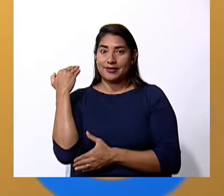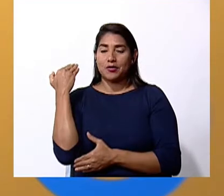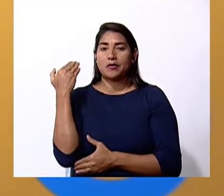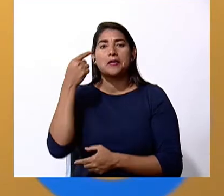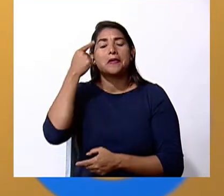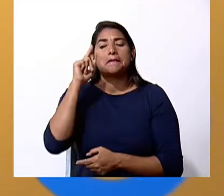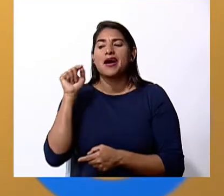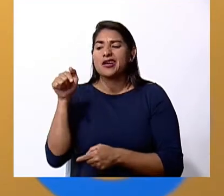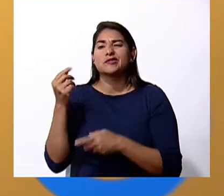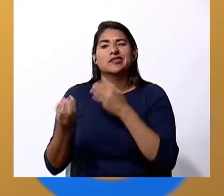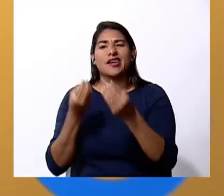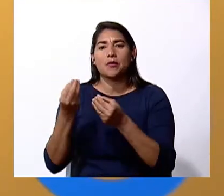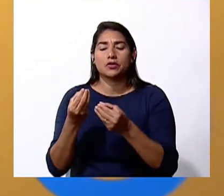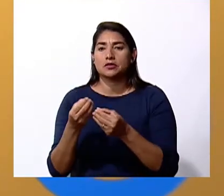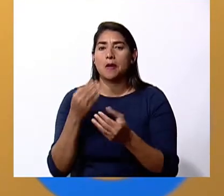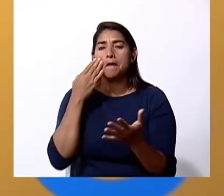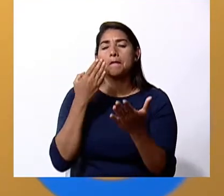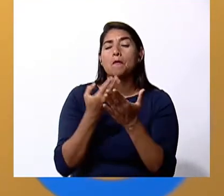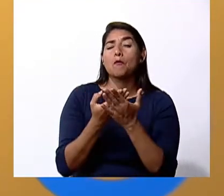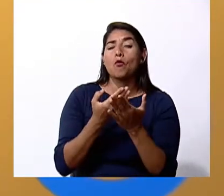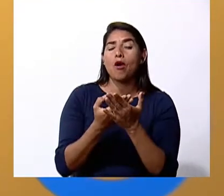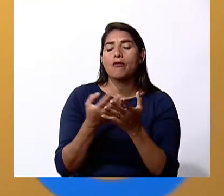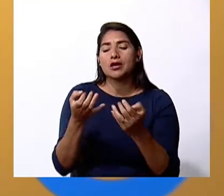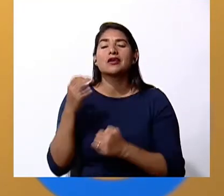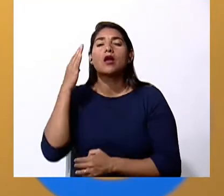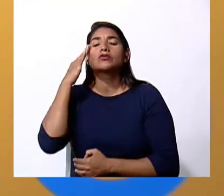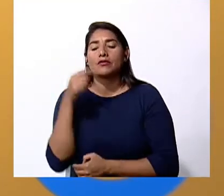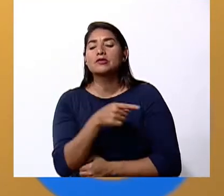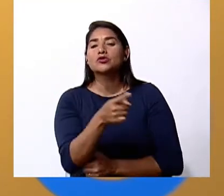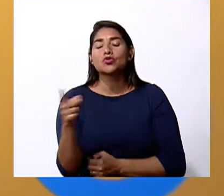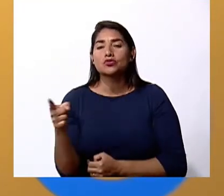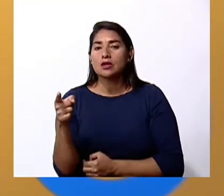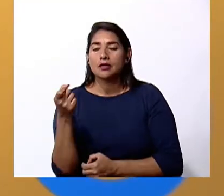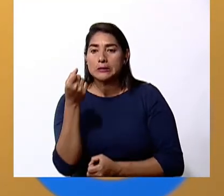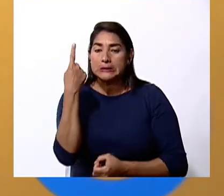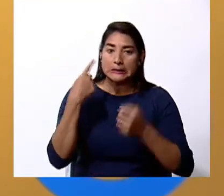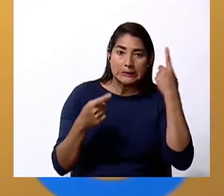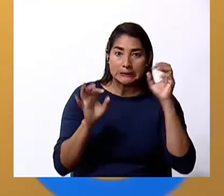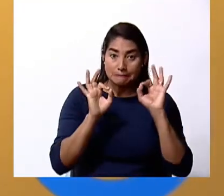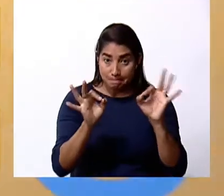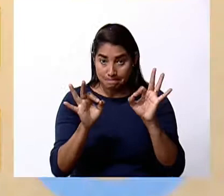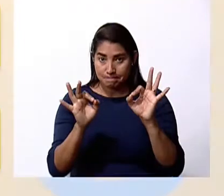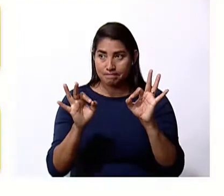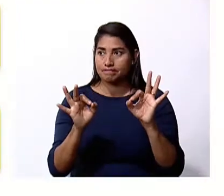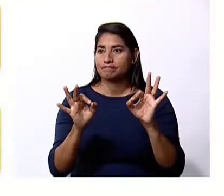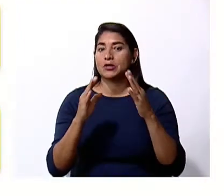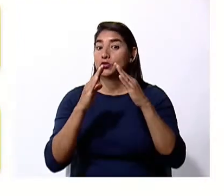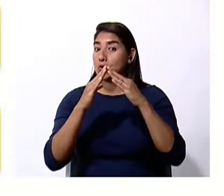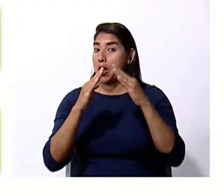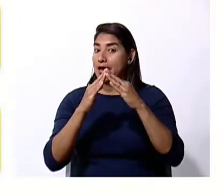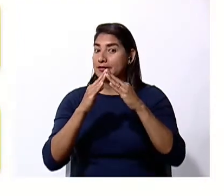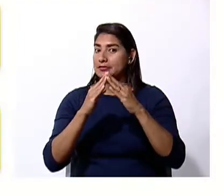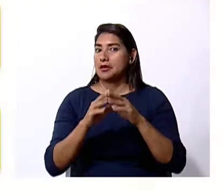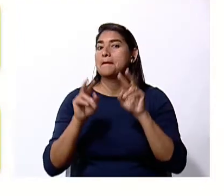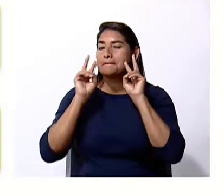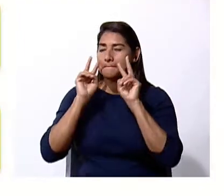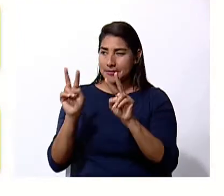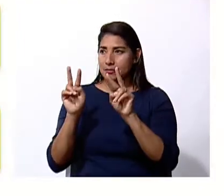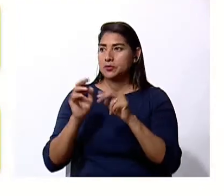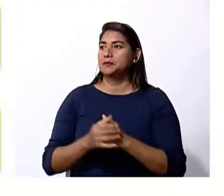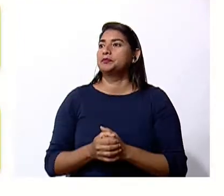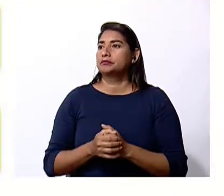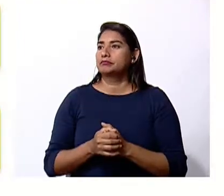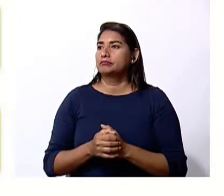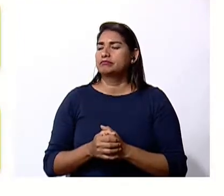Para eso vamos a ver esta prueba, porque quiero saber cómo estás vos allá en casa. Muy bien.